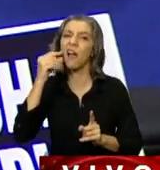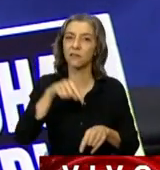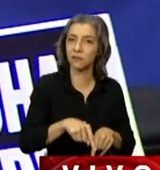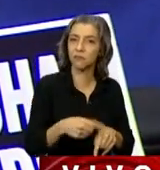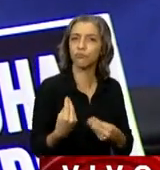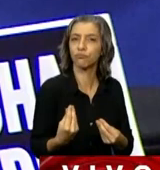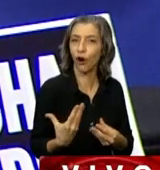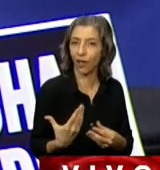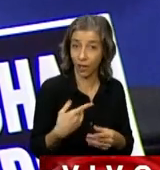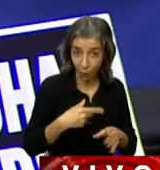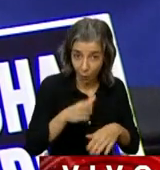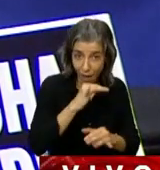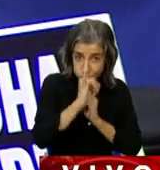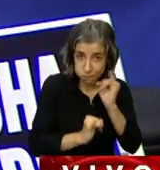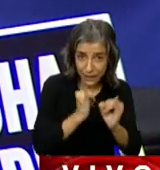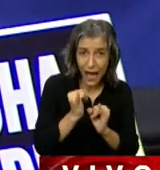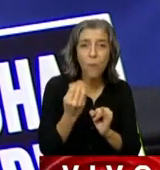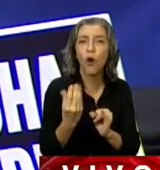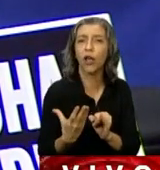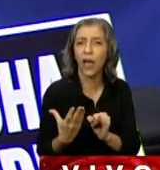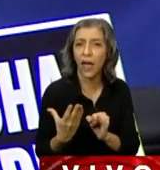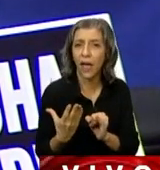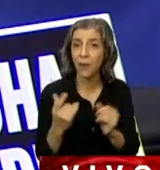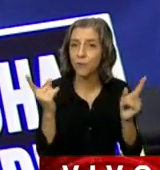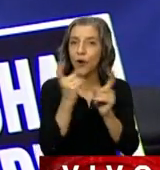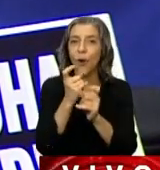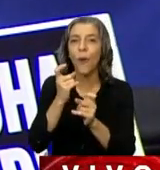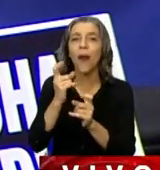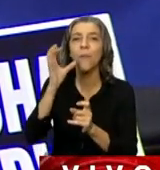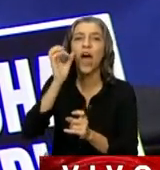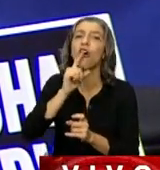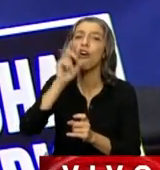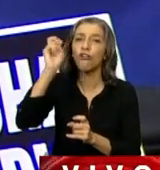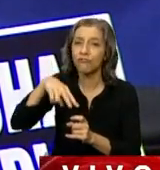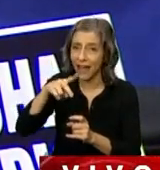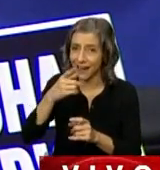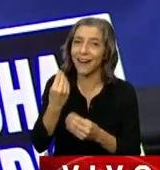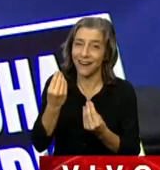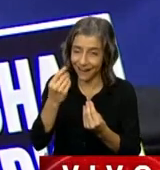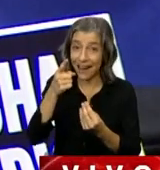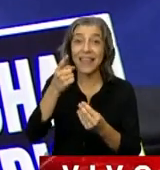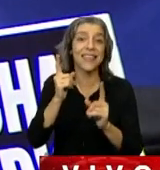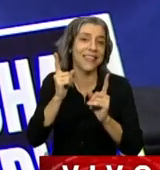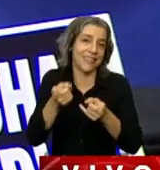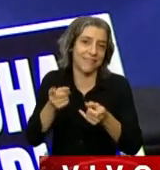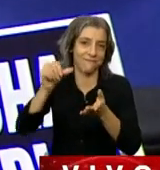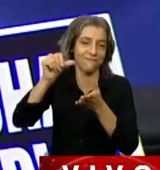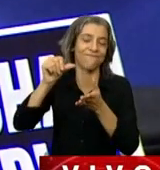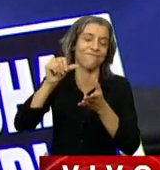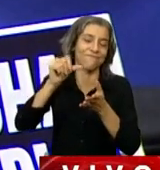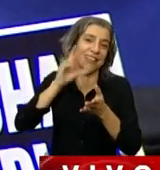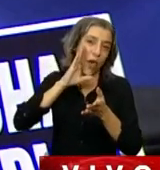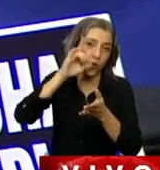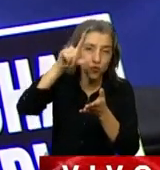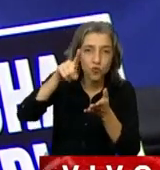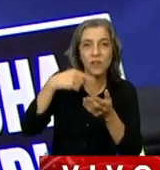continente? ¿Tomaría el problema de la OTAN y las alianzas de Estados Unidos en